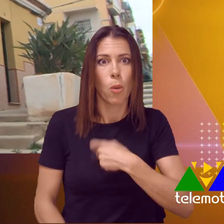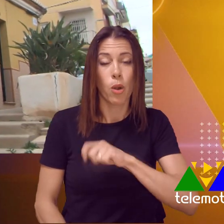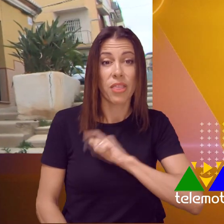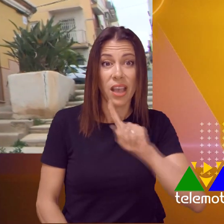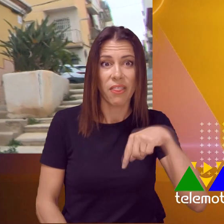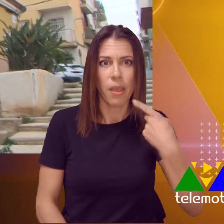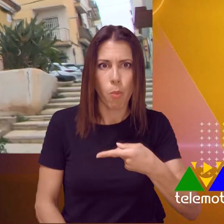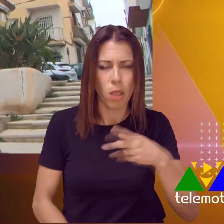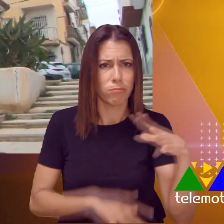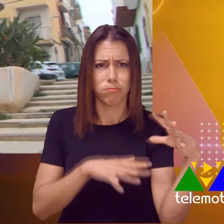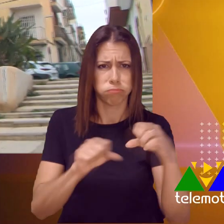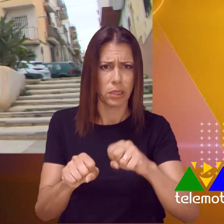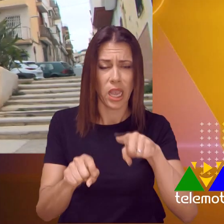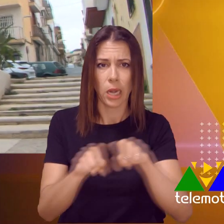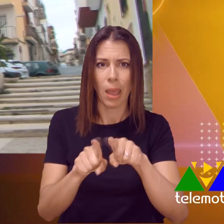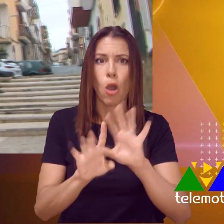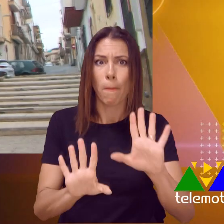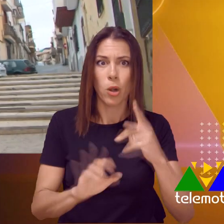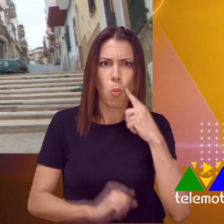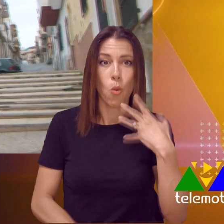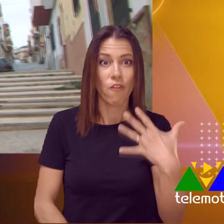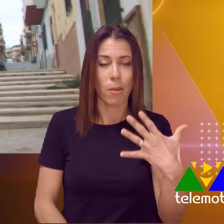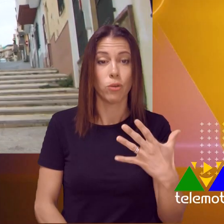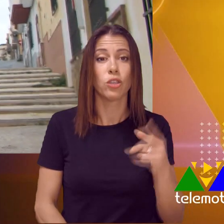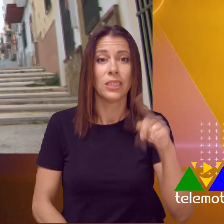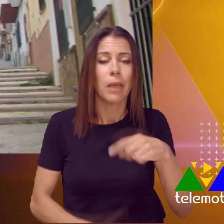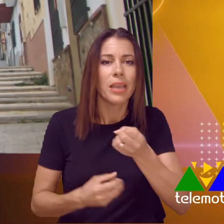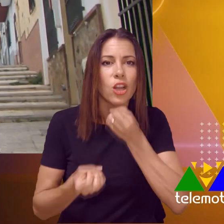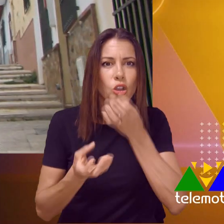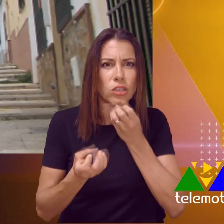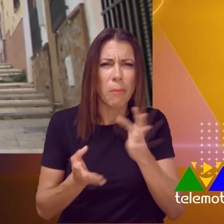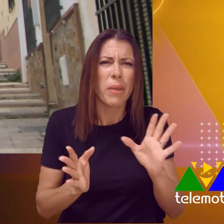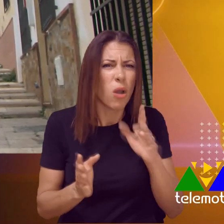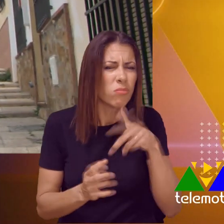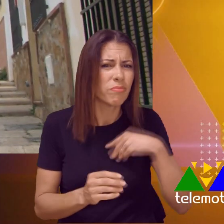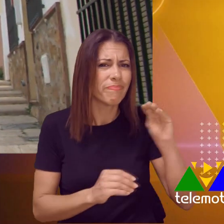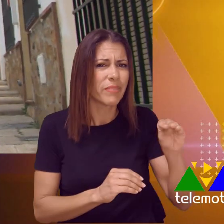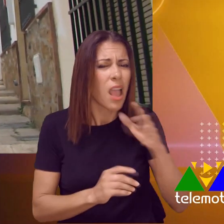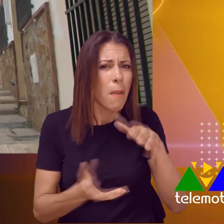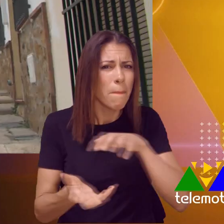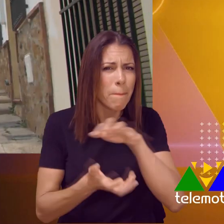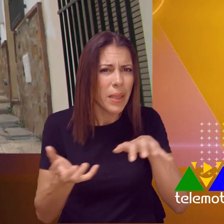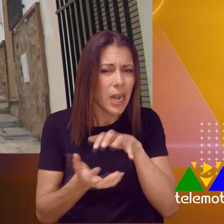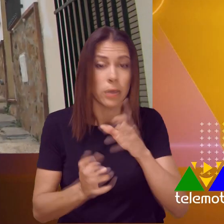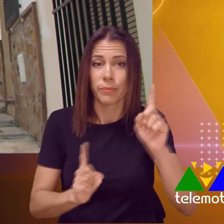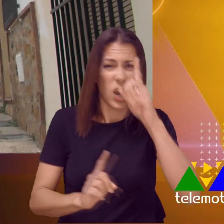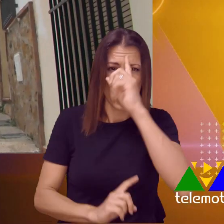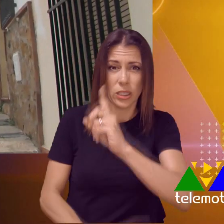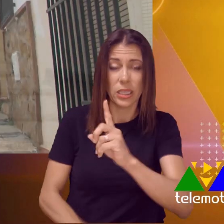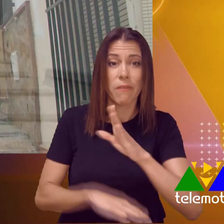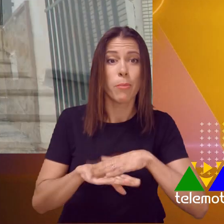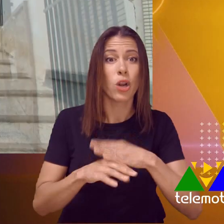después detuvo al hermano y tal, pero fue muy famoso. Y contaban... ¿Fue una pelea? No, no se sabe, porque